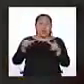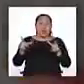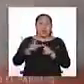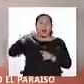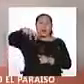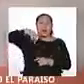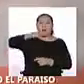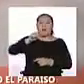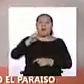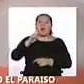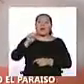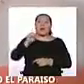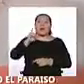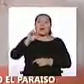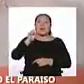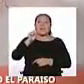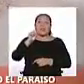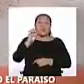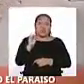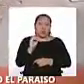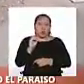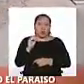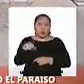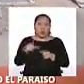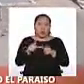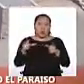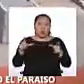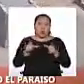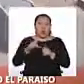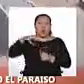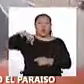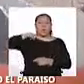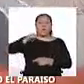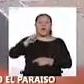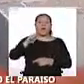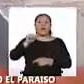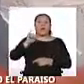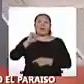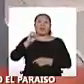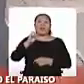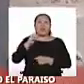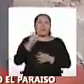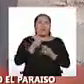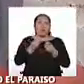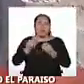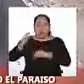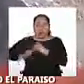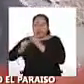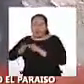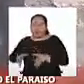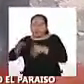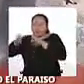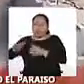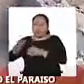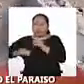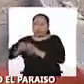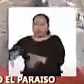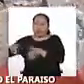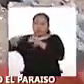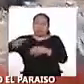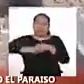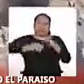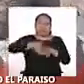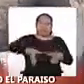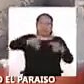que es un complejo en realidad, no es un edificio, son varios edificios con una arquitectura